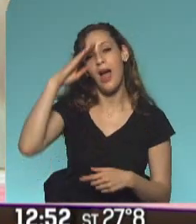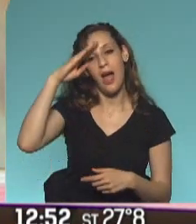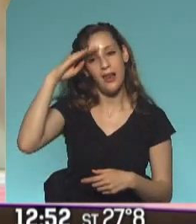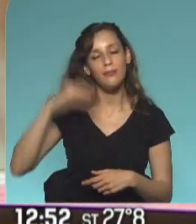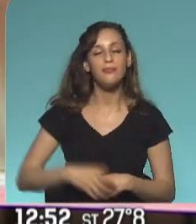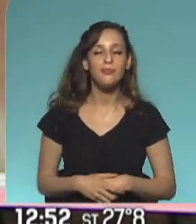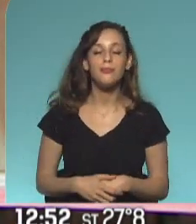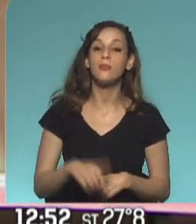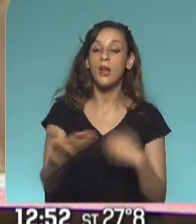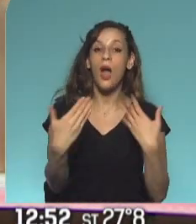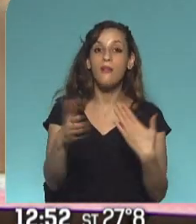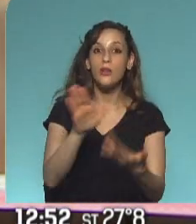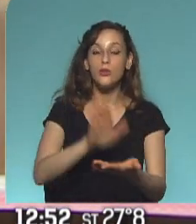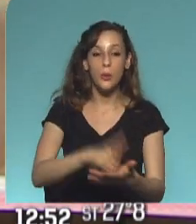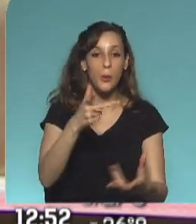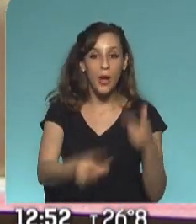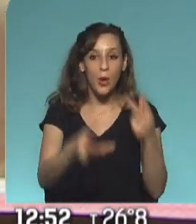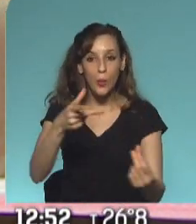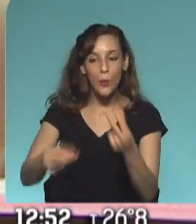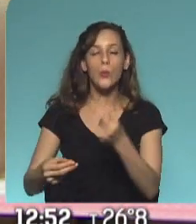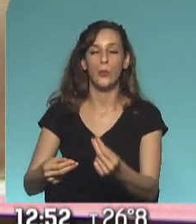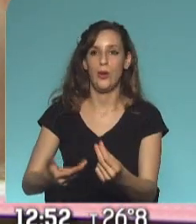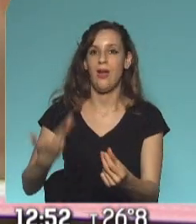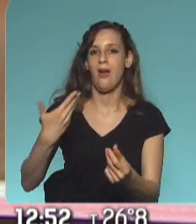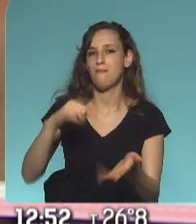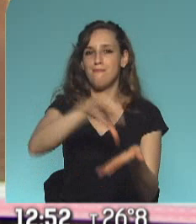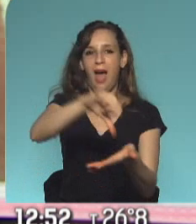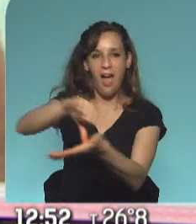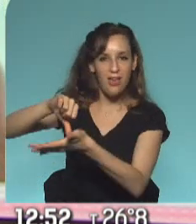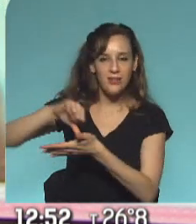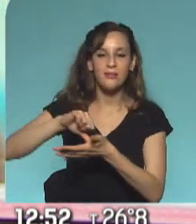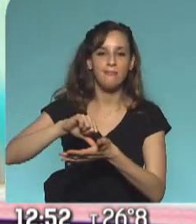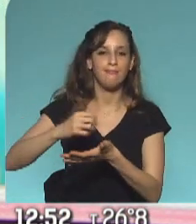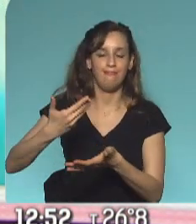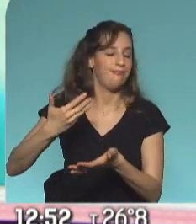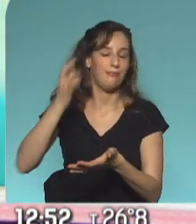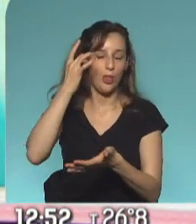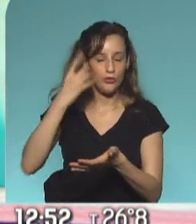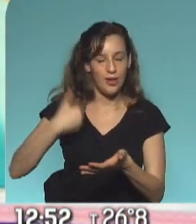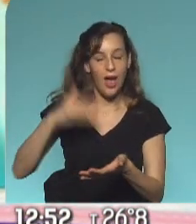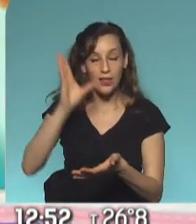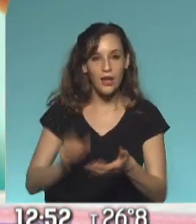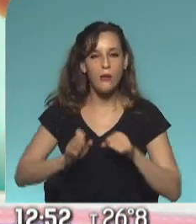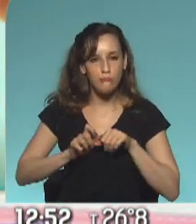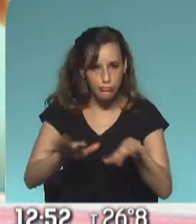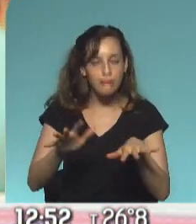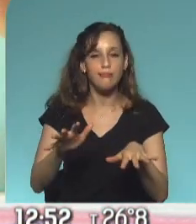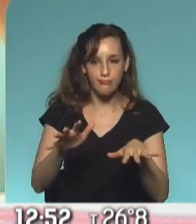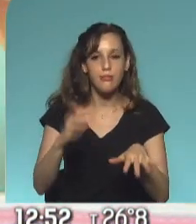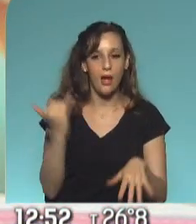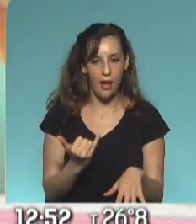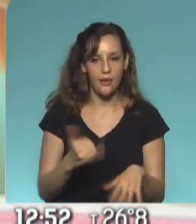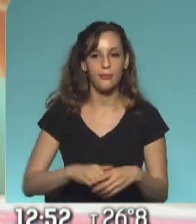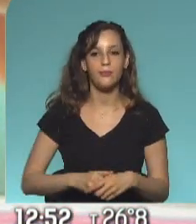Y hablando de las campañas de vacunación que se están desarrollando en todo el país y que van al ritmo del ingreso de vacunas a la República Argentina. Por eso se